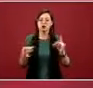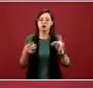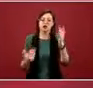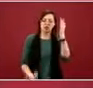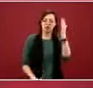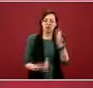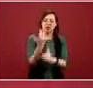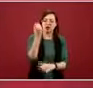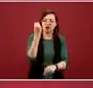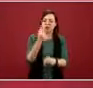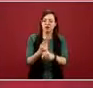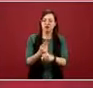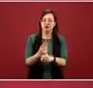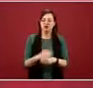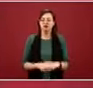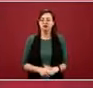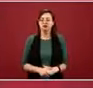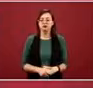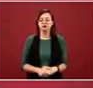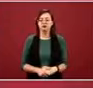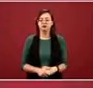salud.